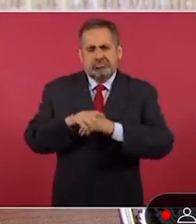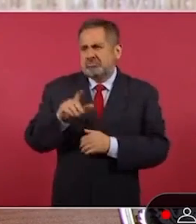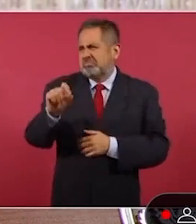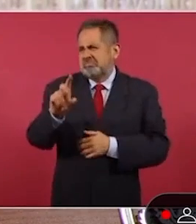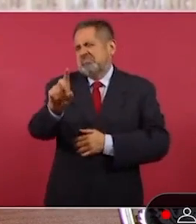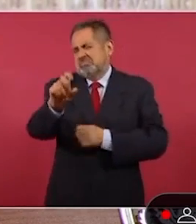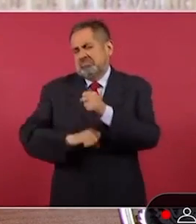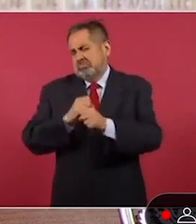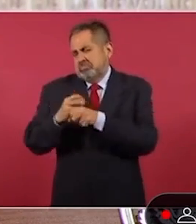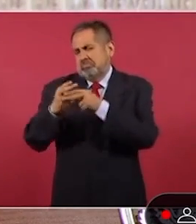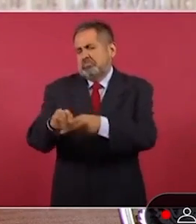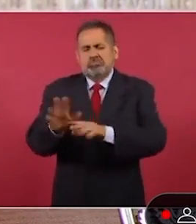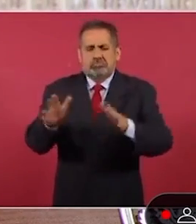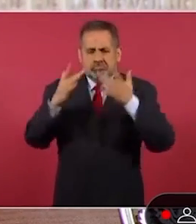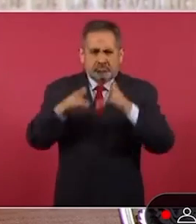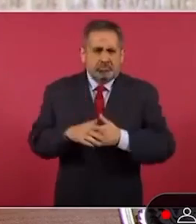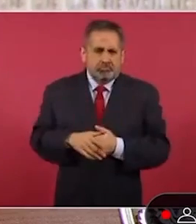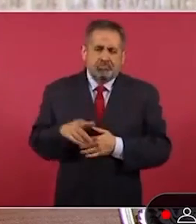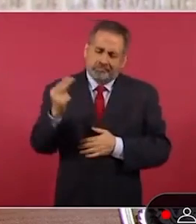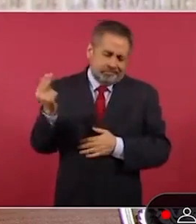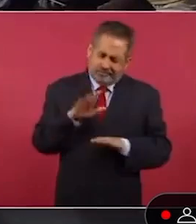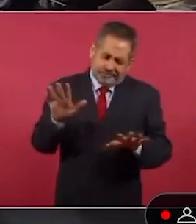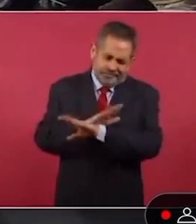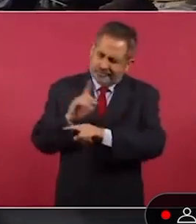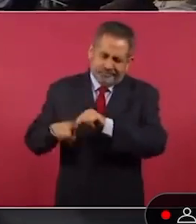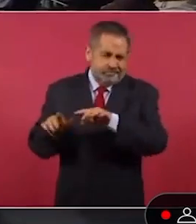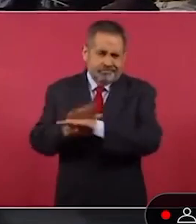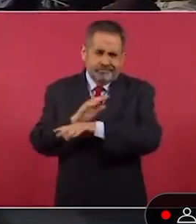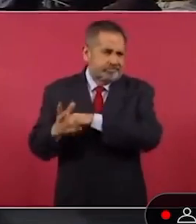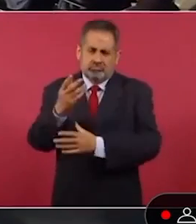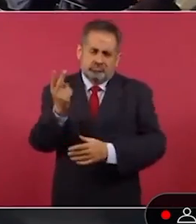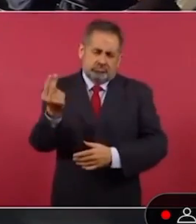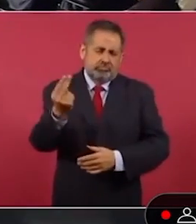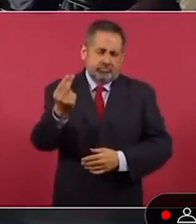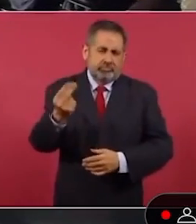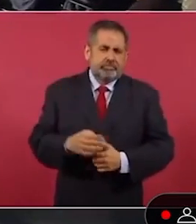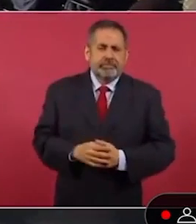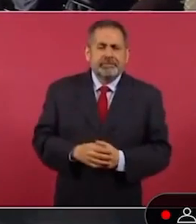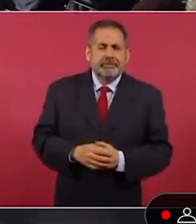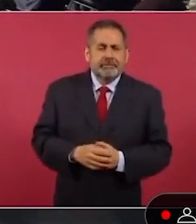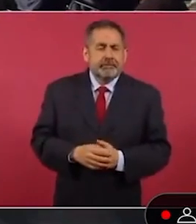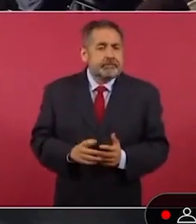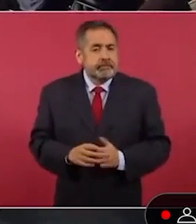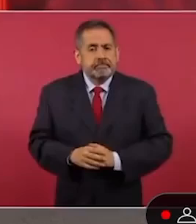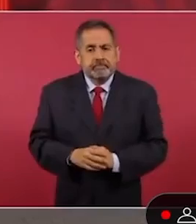20, 30 años, y ya era necesario un relevo. Todavía no